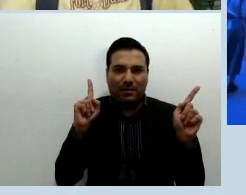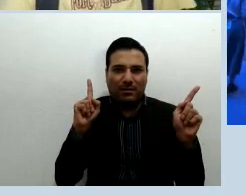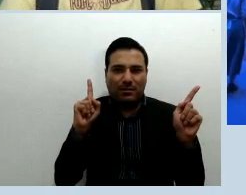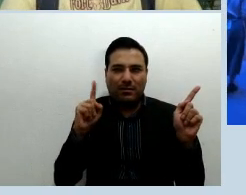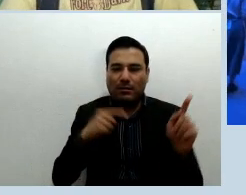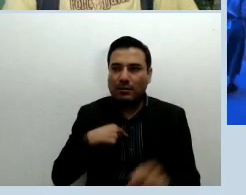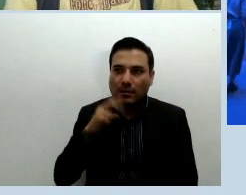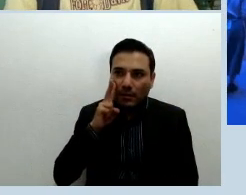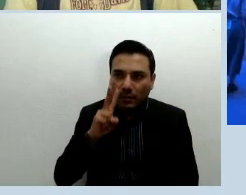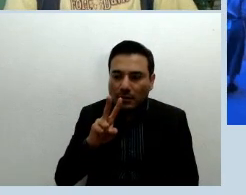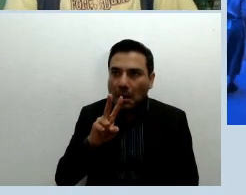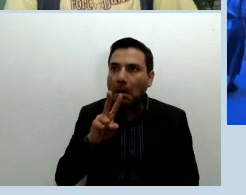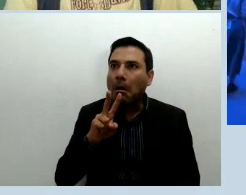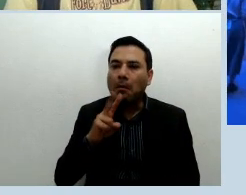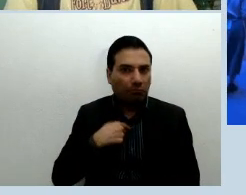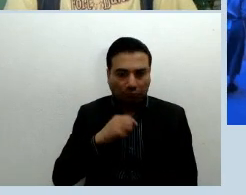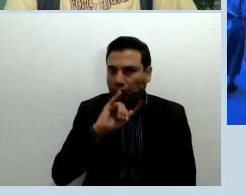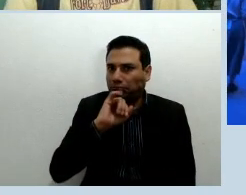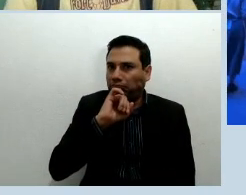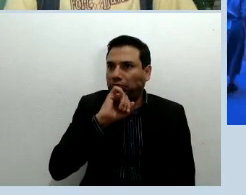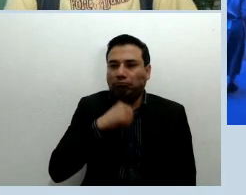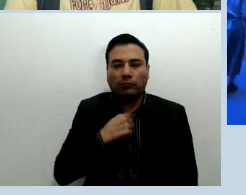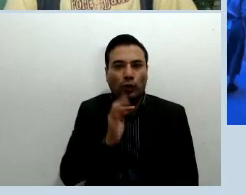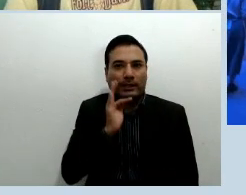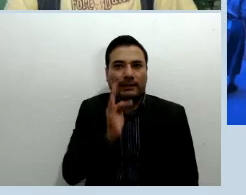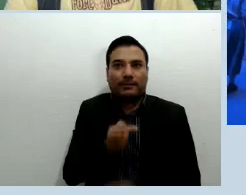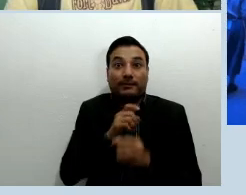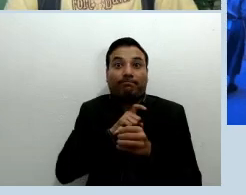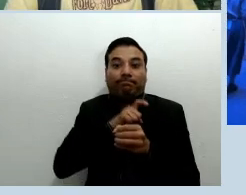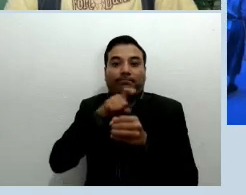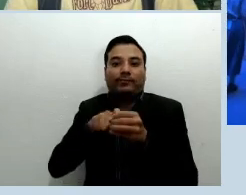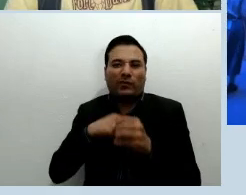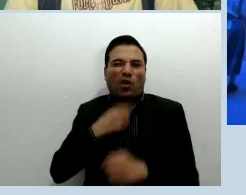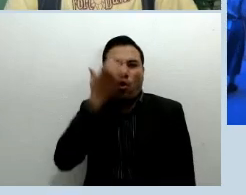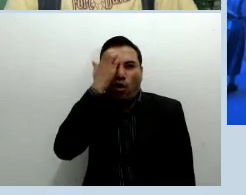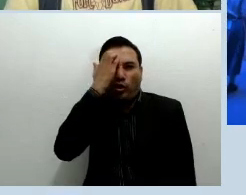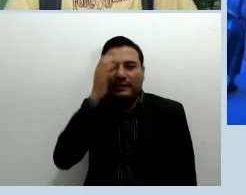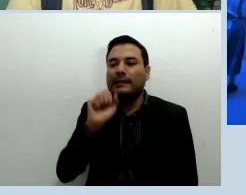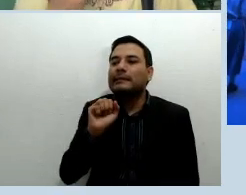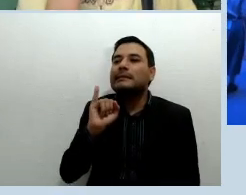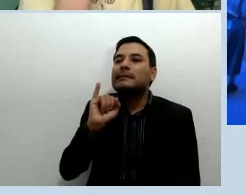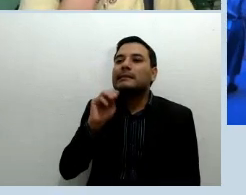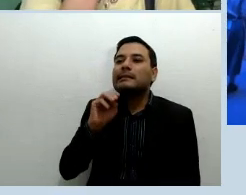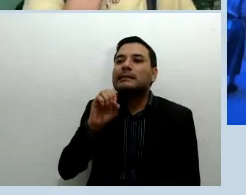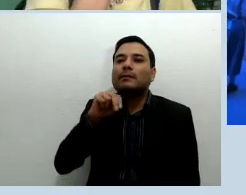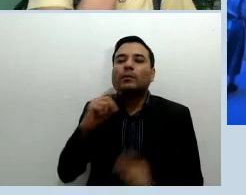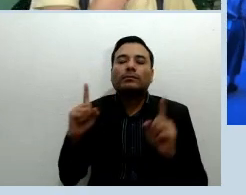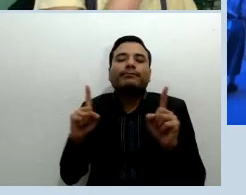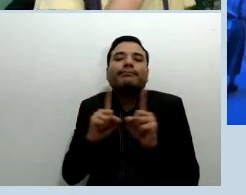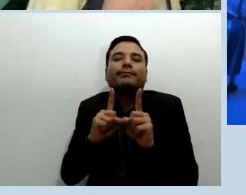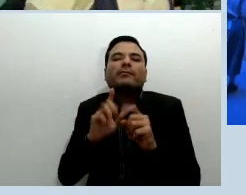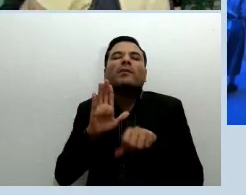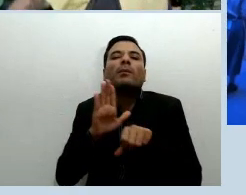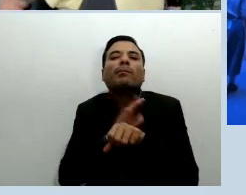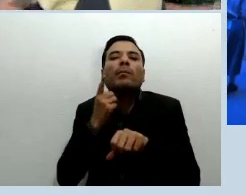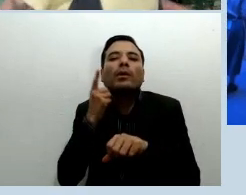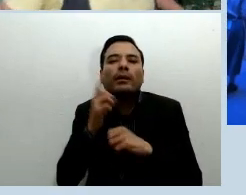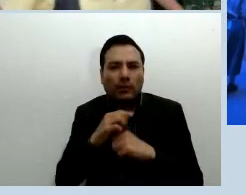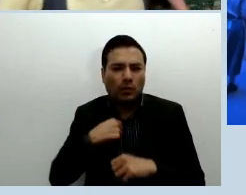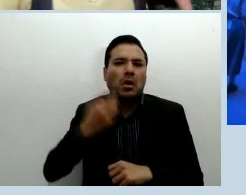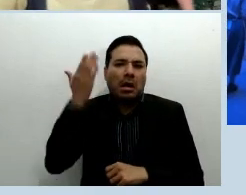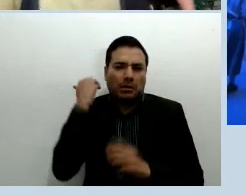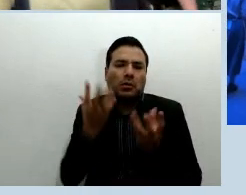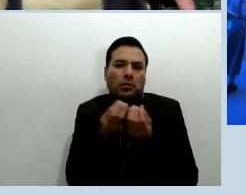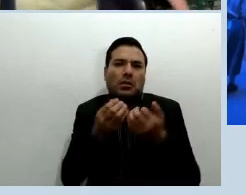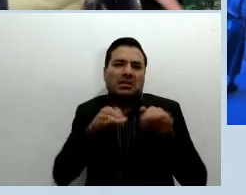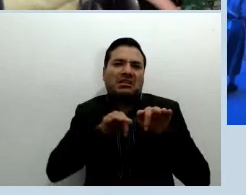entonces yo acepté y para esto Pues yo conocí a Simón porque este estuve colaborando con él Cuando hice mi